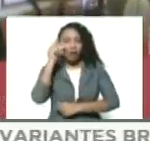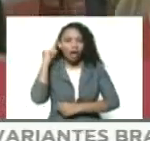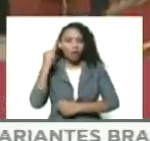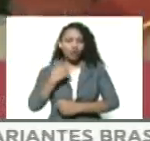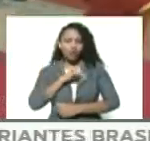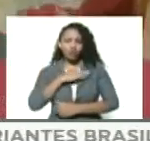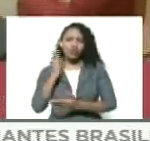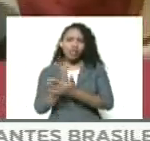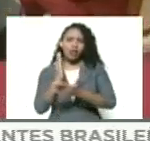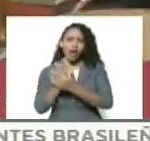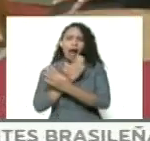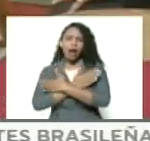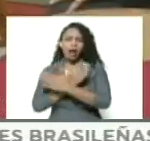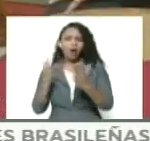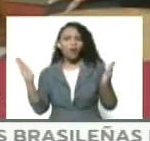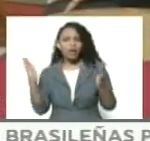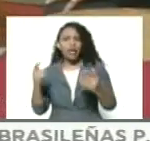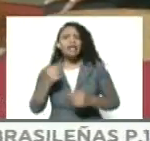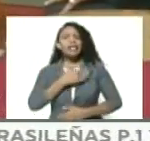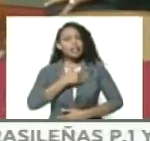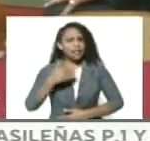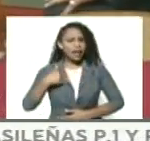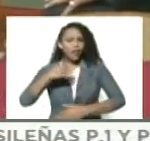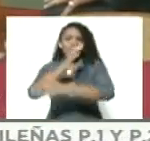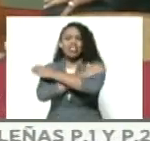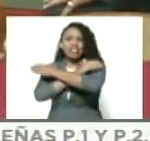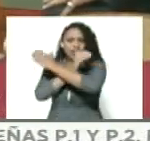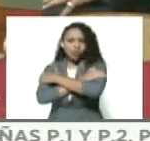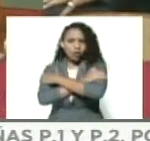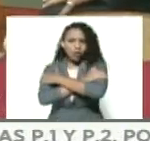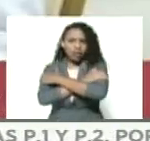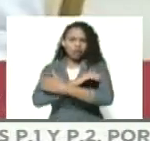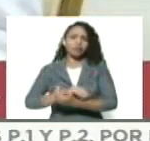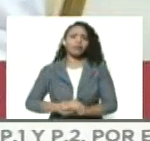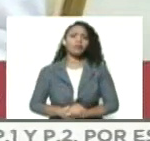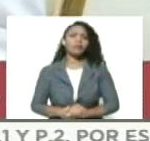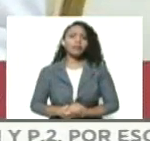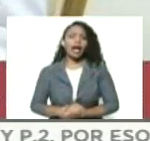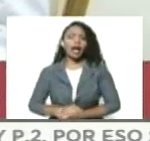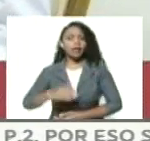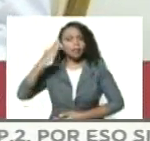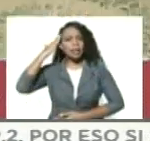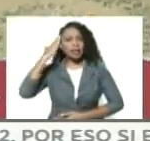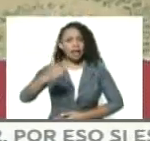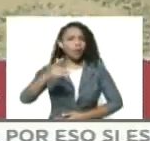orden. Quiero felicitar a la almirante en jefa,